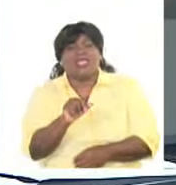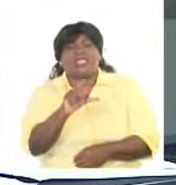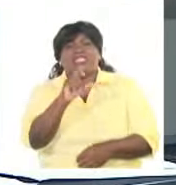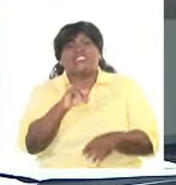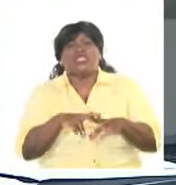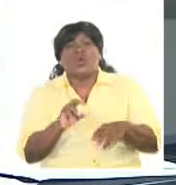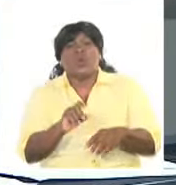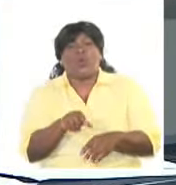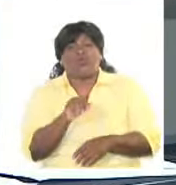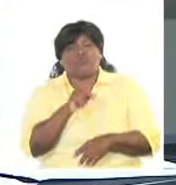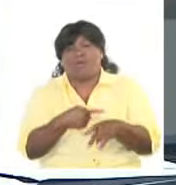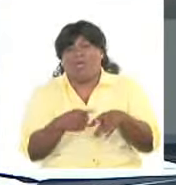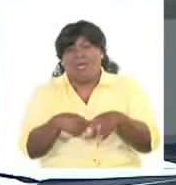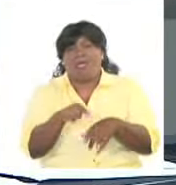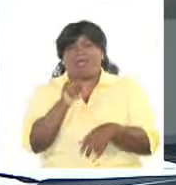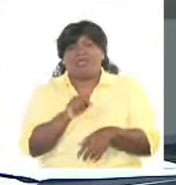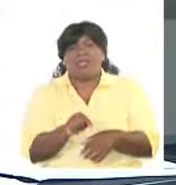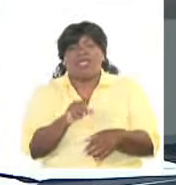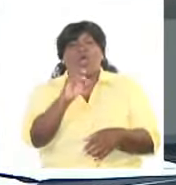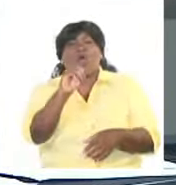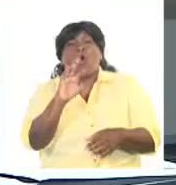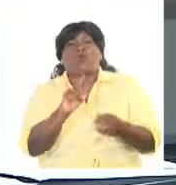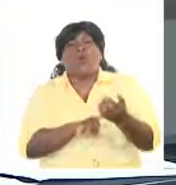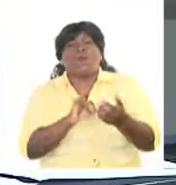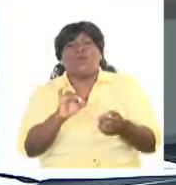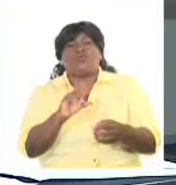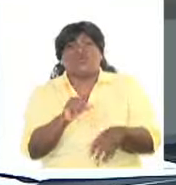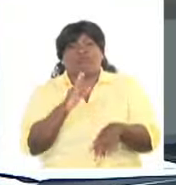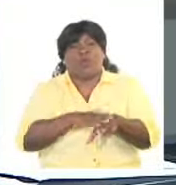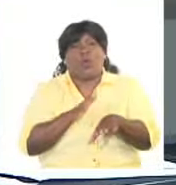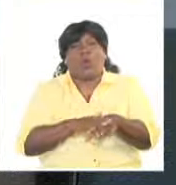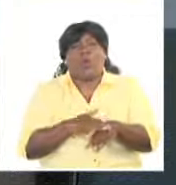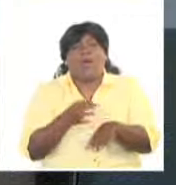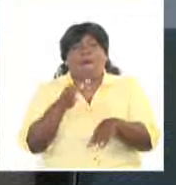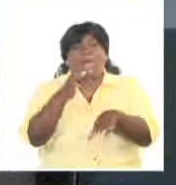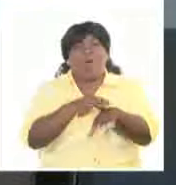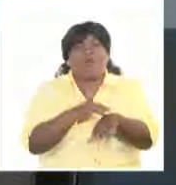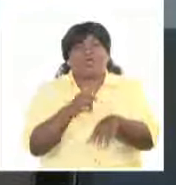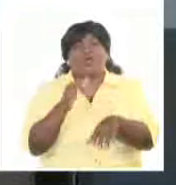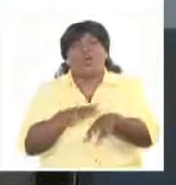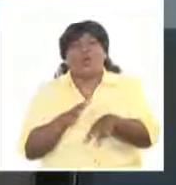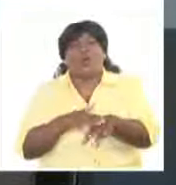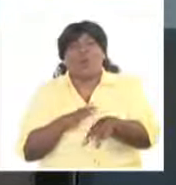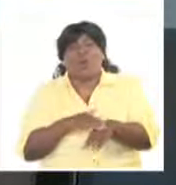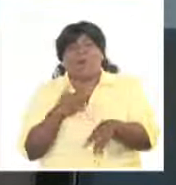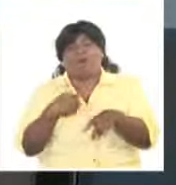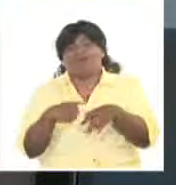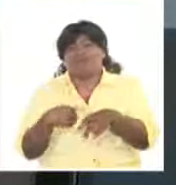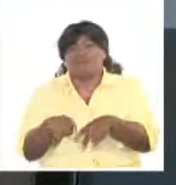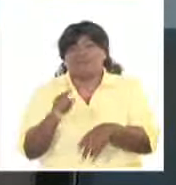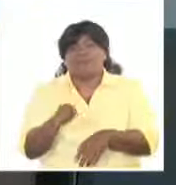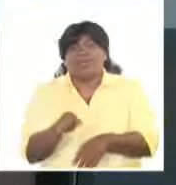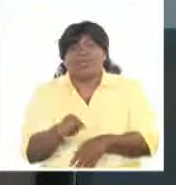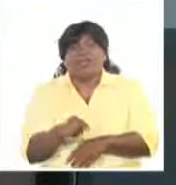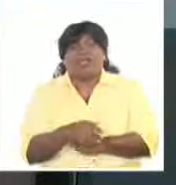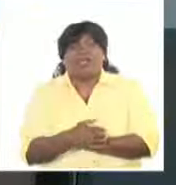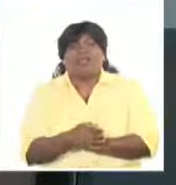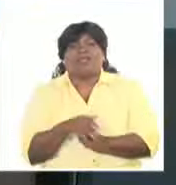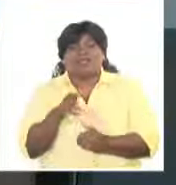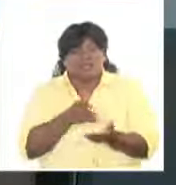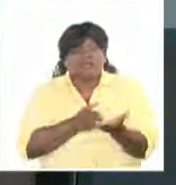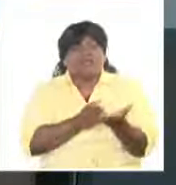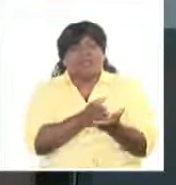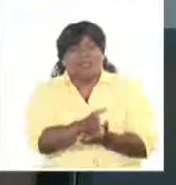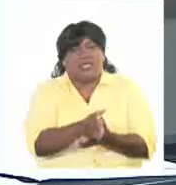mosquito Aedes aegypti como del mosquito Kula y del jejen culicoide, pues se mantiene también.